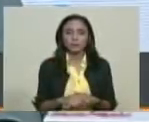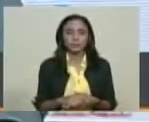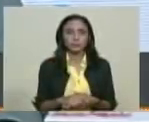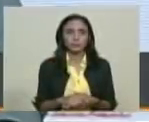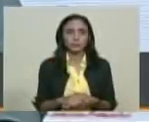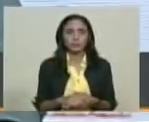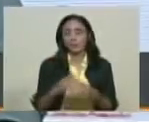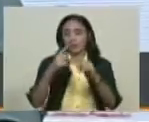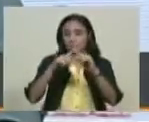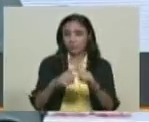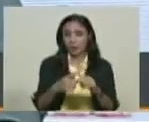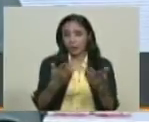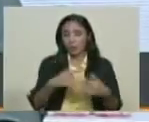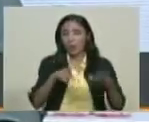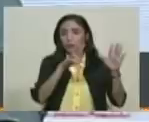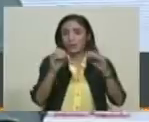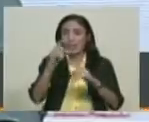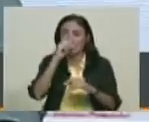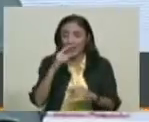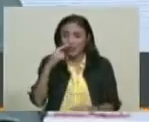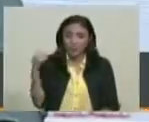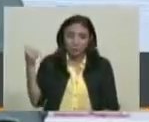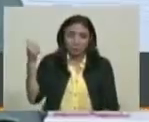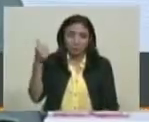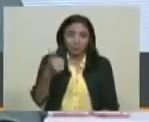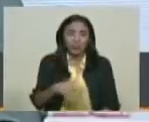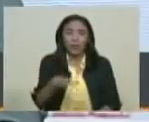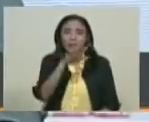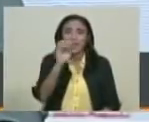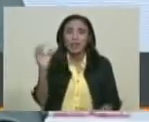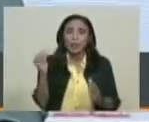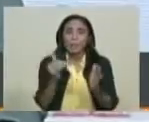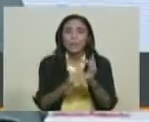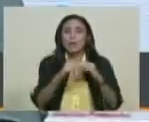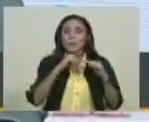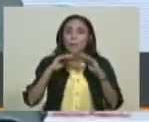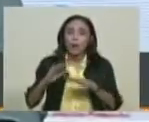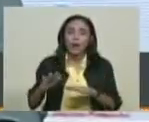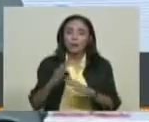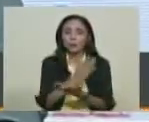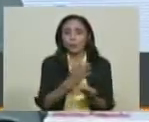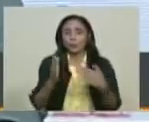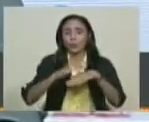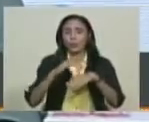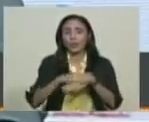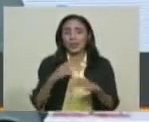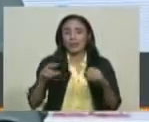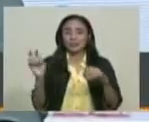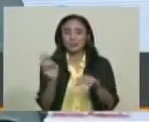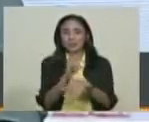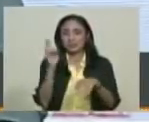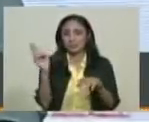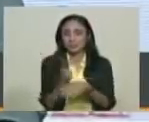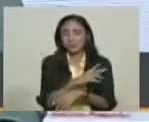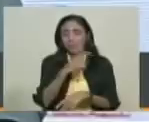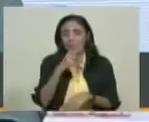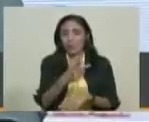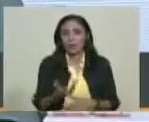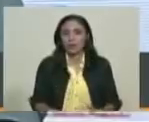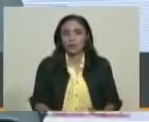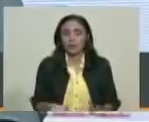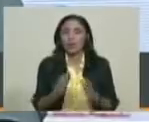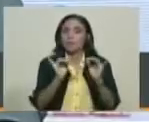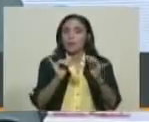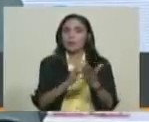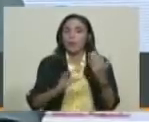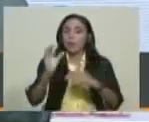Se calcula en 70 años de guerra 500.000 muertos producto de la violencia política. Es de Colombia